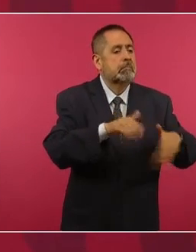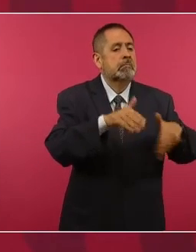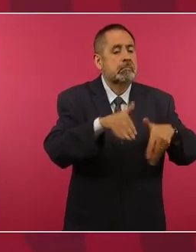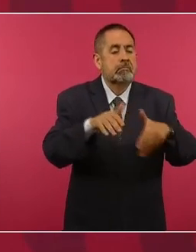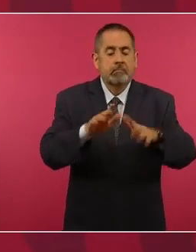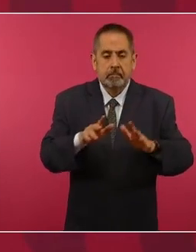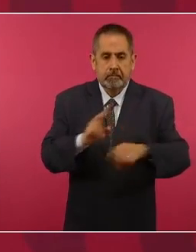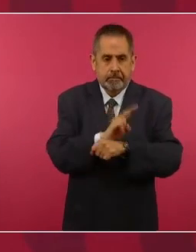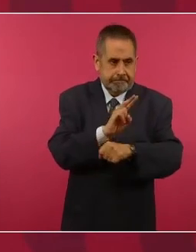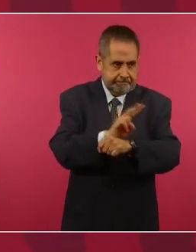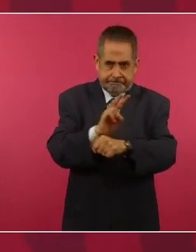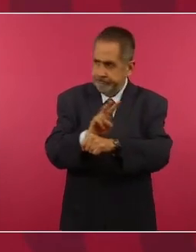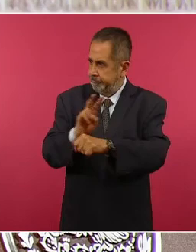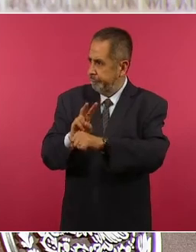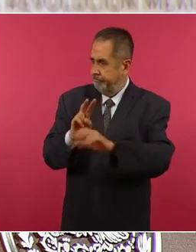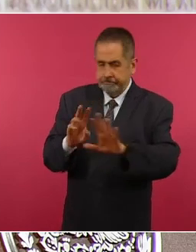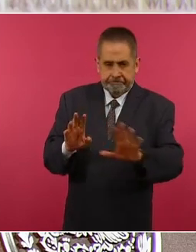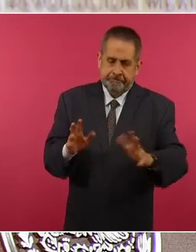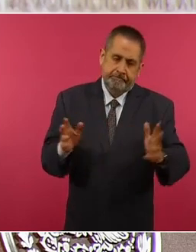de todo.